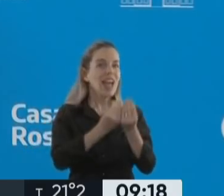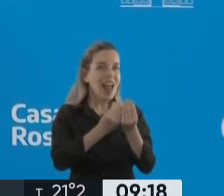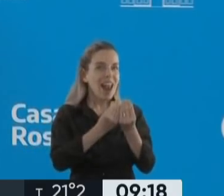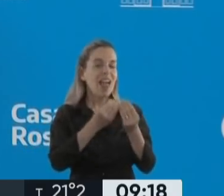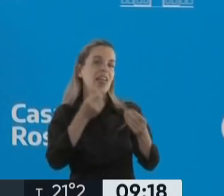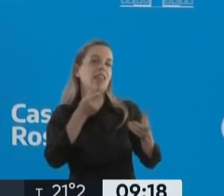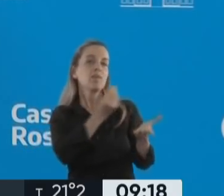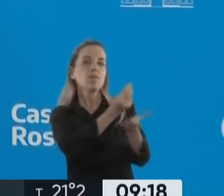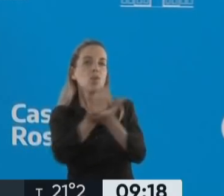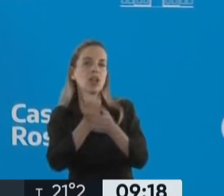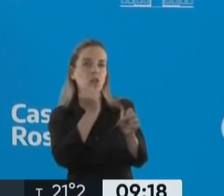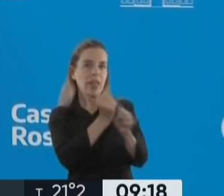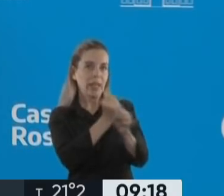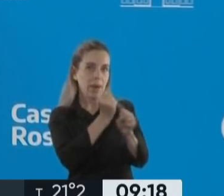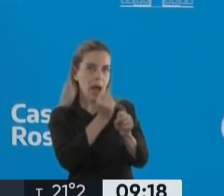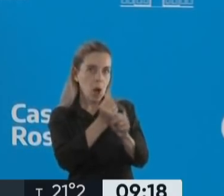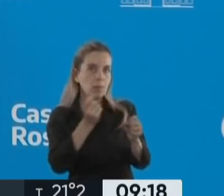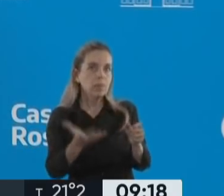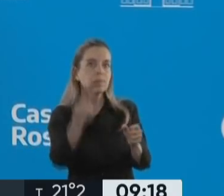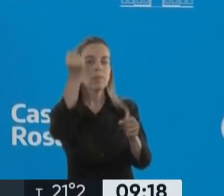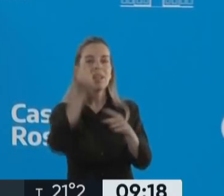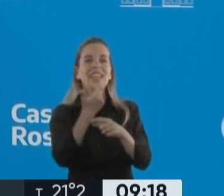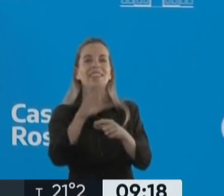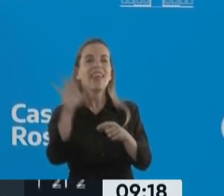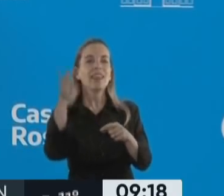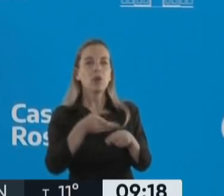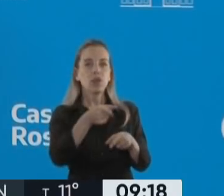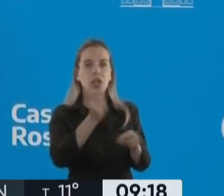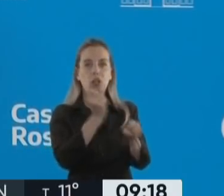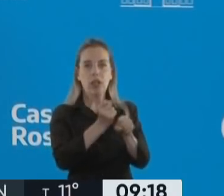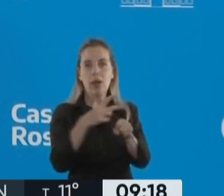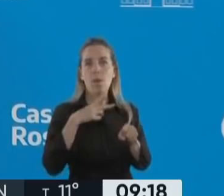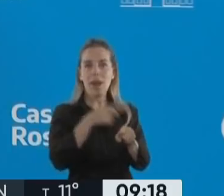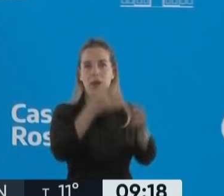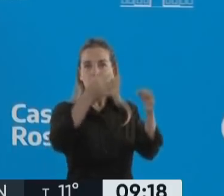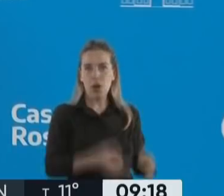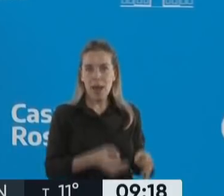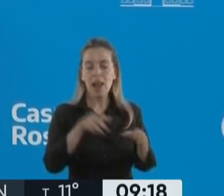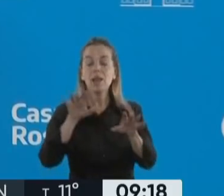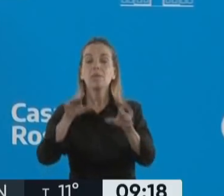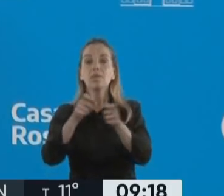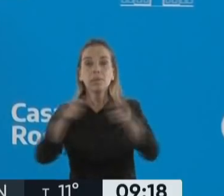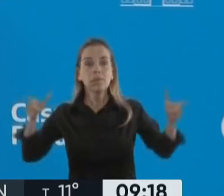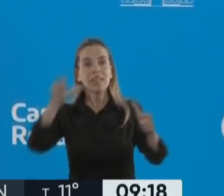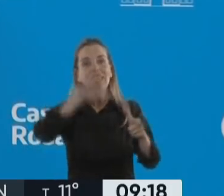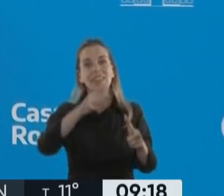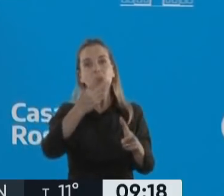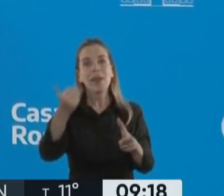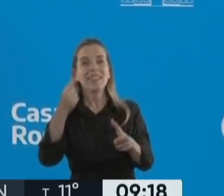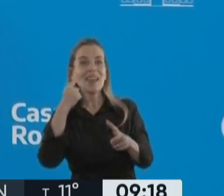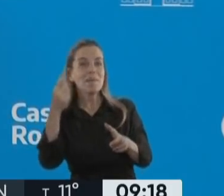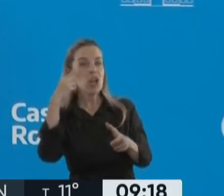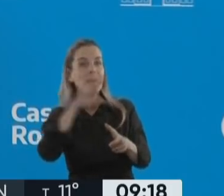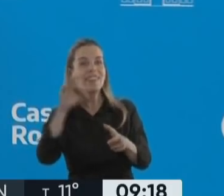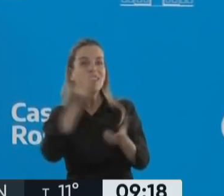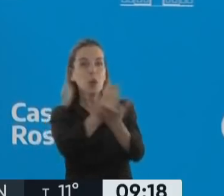60% de los puestos del trabajo del sector privado formal. Creció en 326.900 empleos